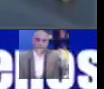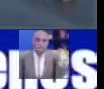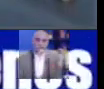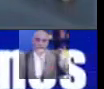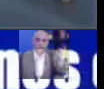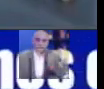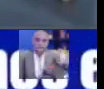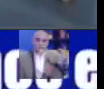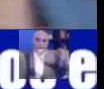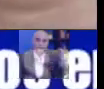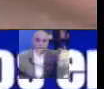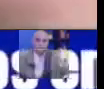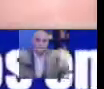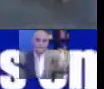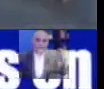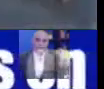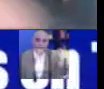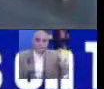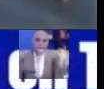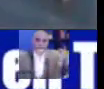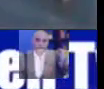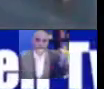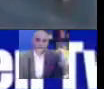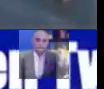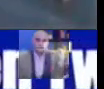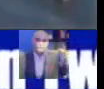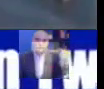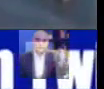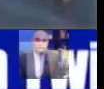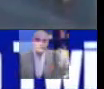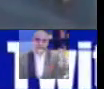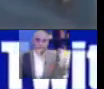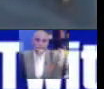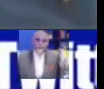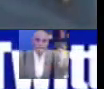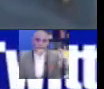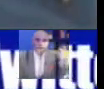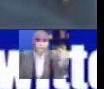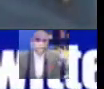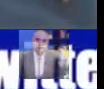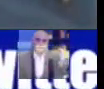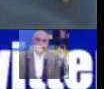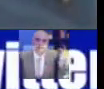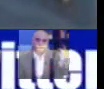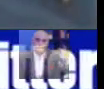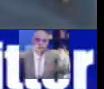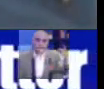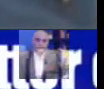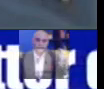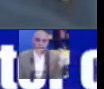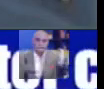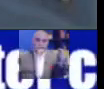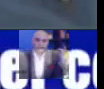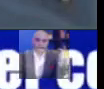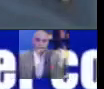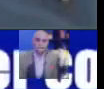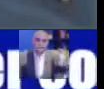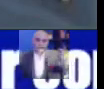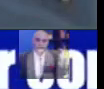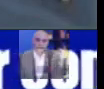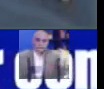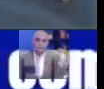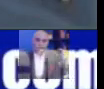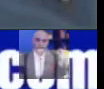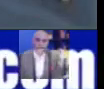electoral, conjuntando toda la normatividad en materia electoral en un solo instrumento normativo, porque